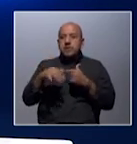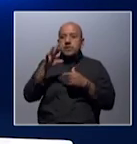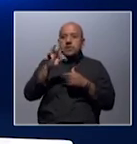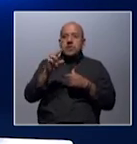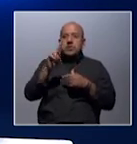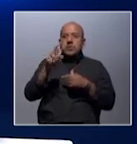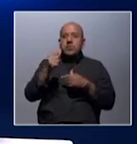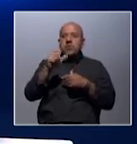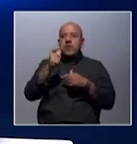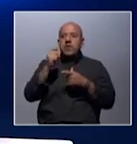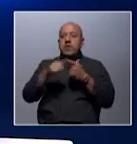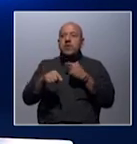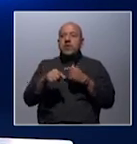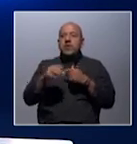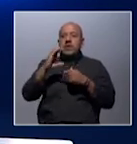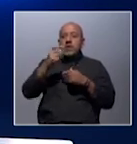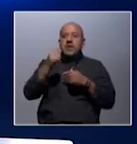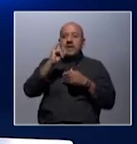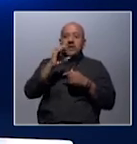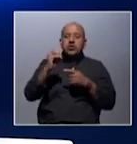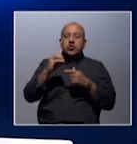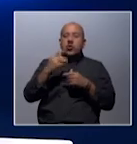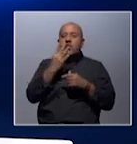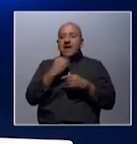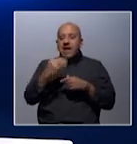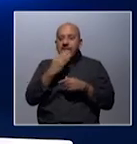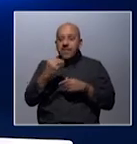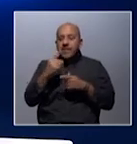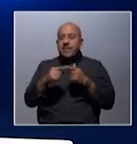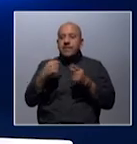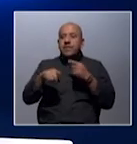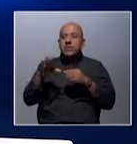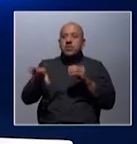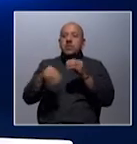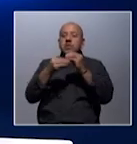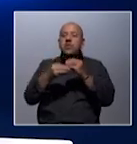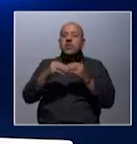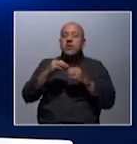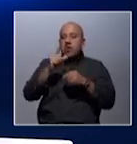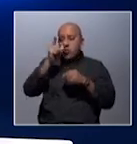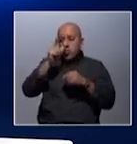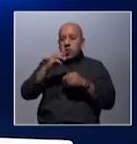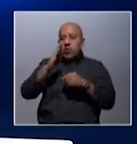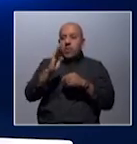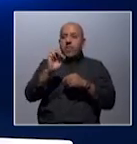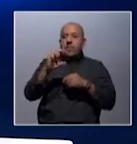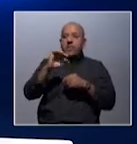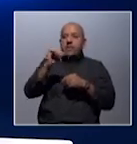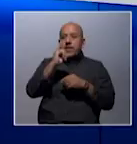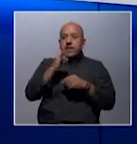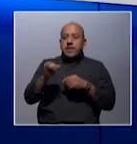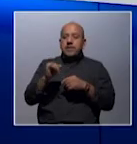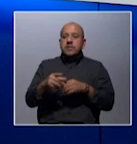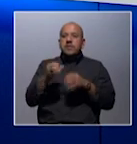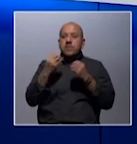de La Gran Muñeca y Cayó la Cabra, dos murgas muy creativas. Pero, por ejemplo, sumaron a Julio Pérez, Y fue uno de los enormes aciertos,